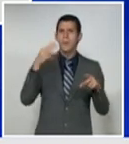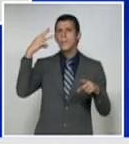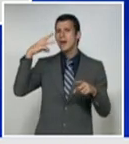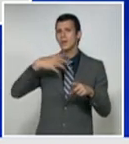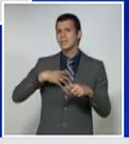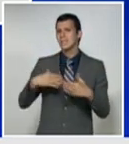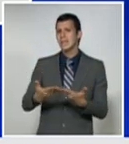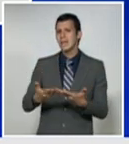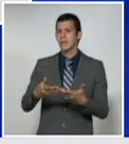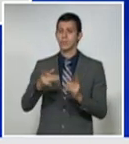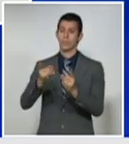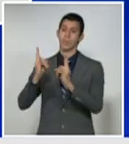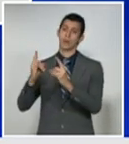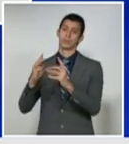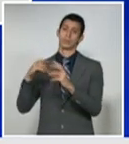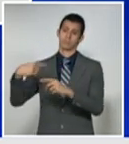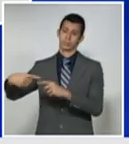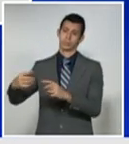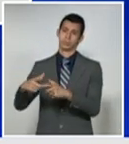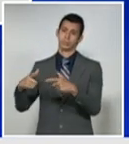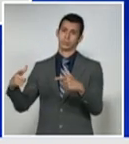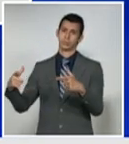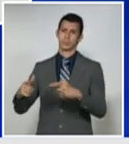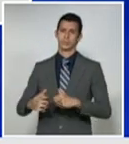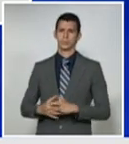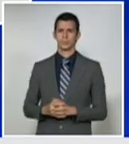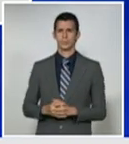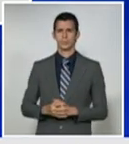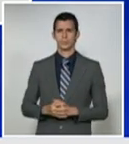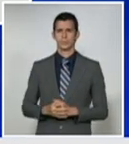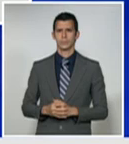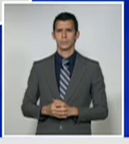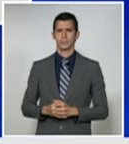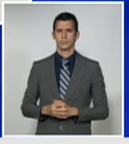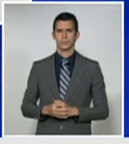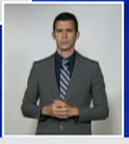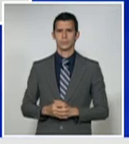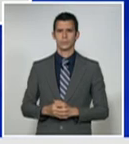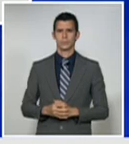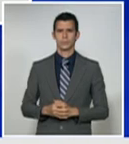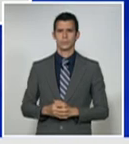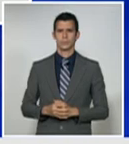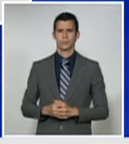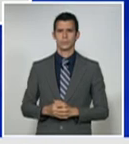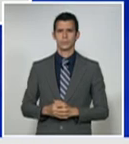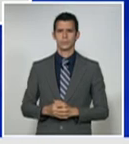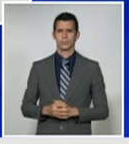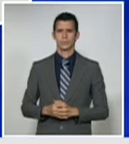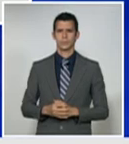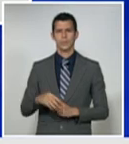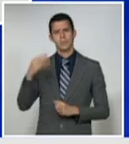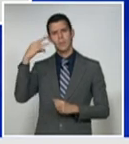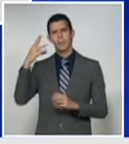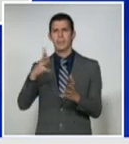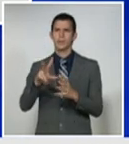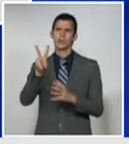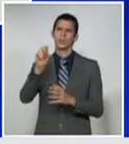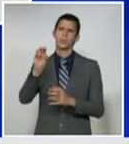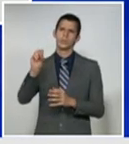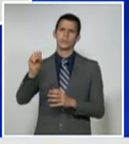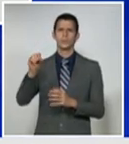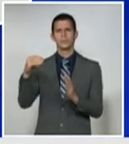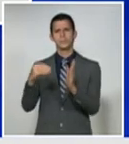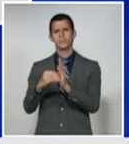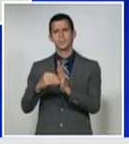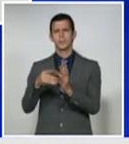mayor número de fallecidos y por lo tanto de letalidades elevadas, con más de 200.000 fallecidos. India más